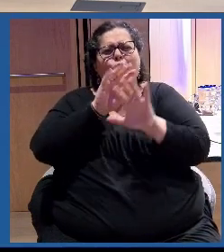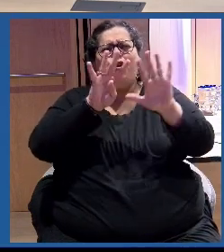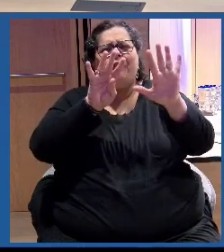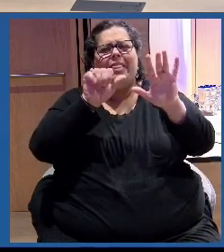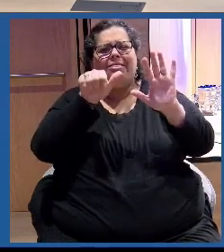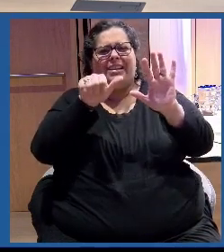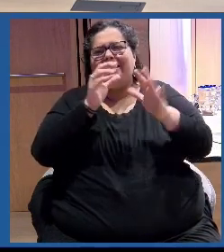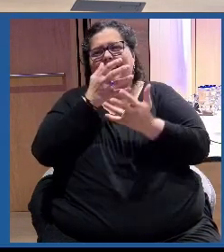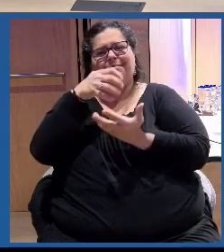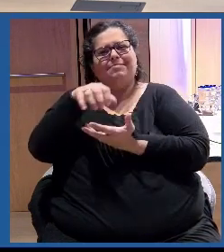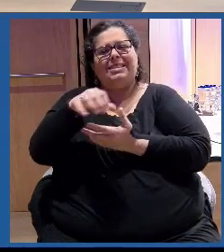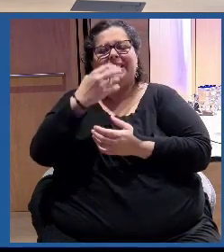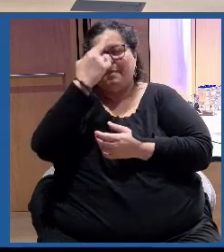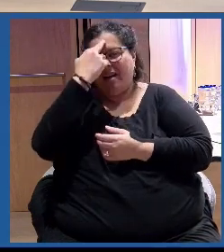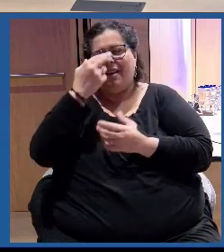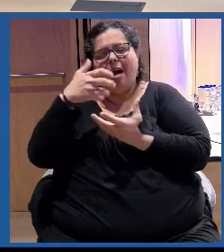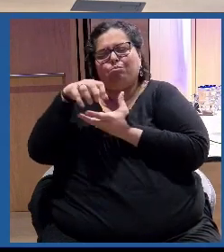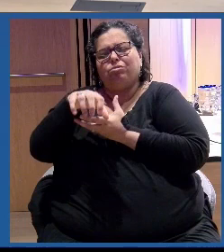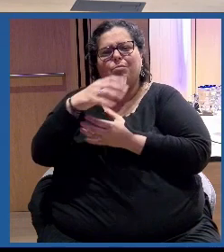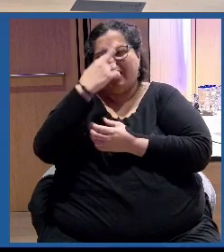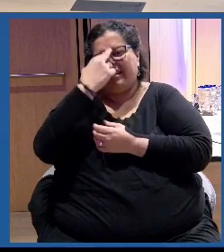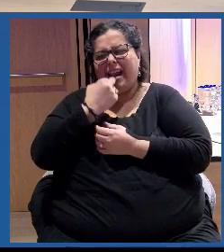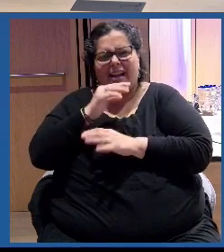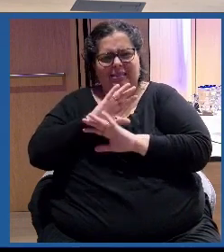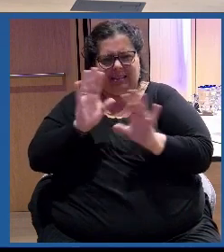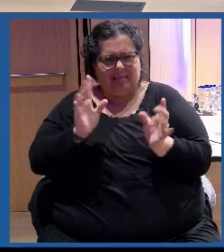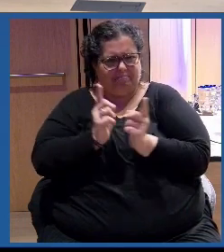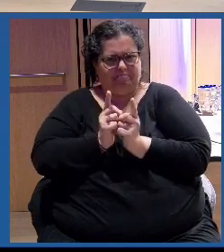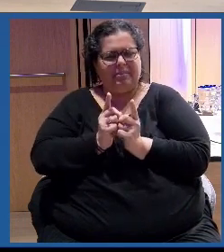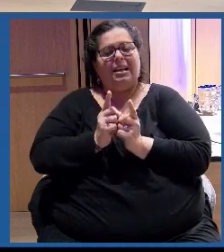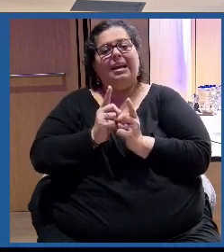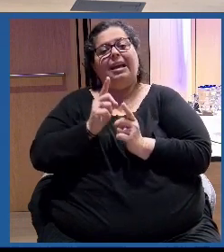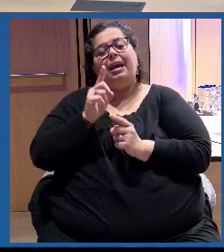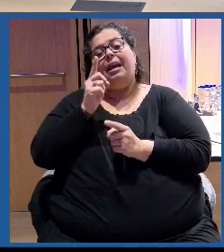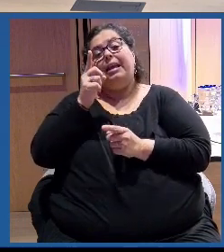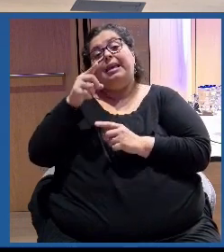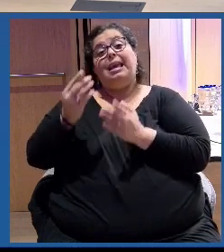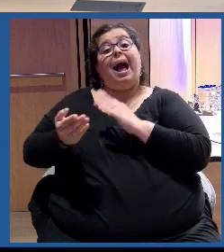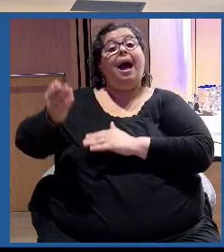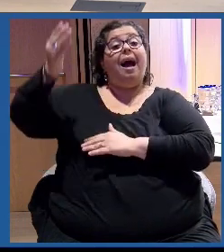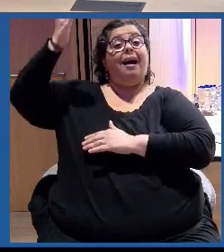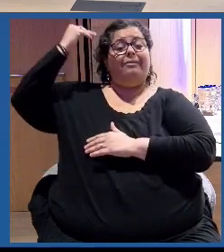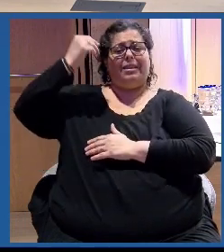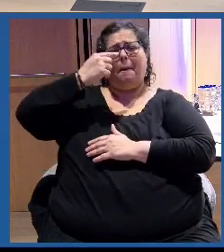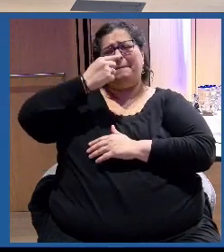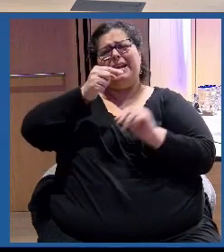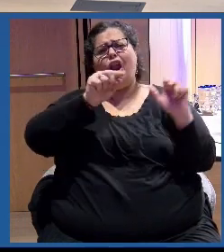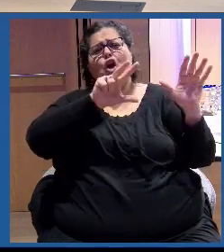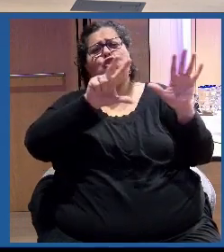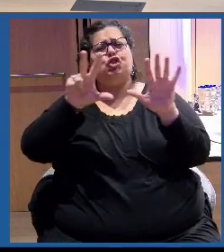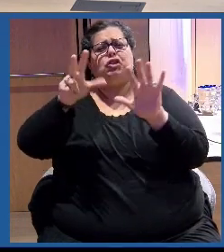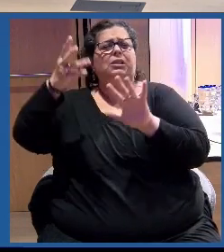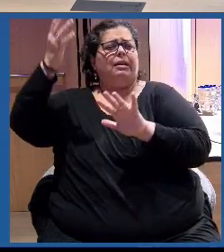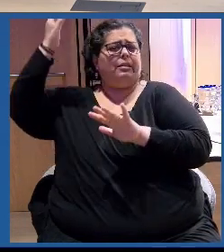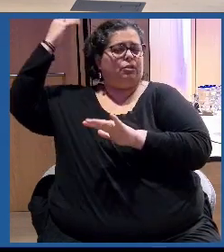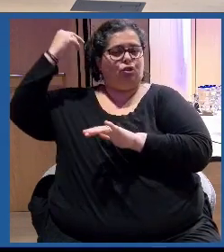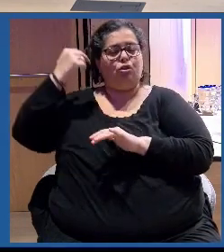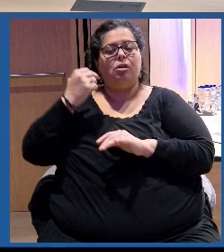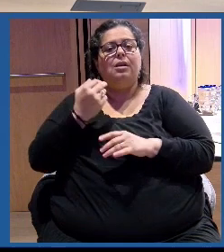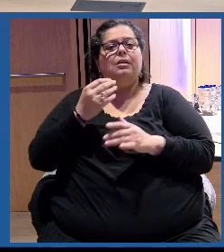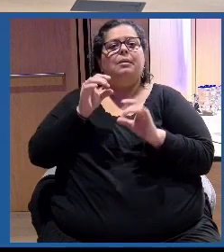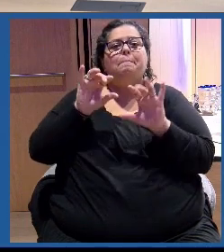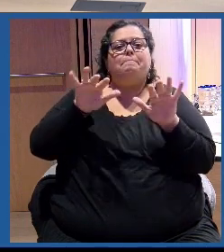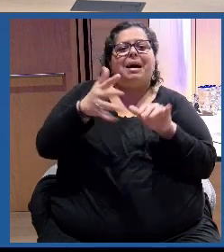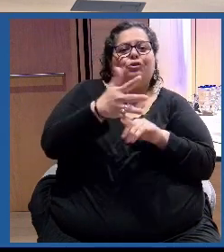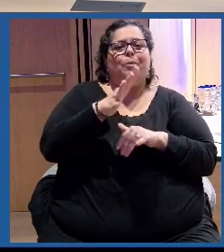hasta el año 97. Y muy anteriormente, había sido en 1800 y pico, solamente para conocer qué cantidad